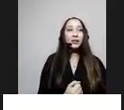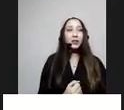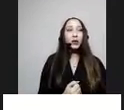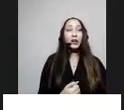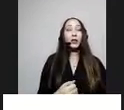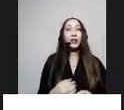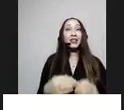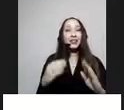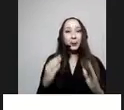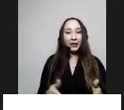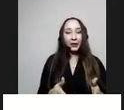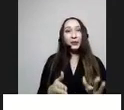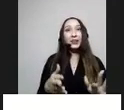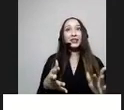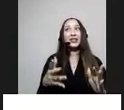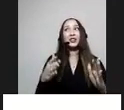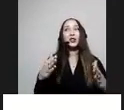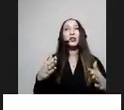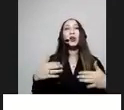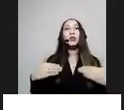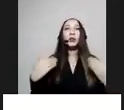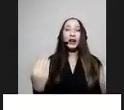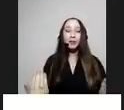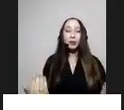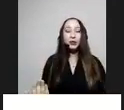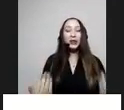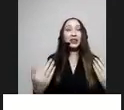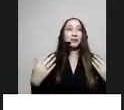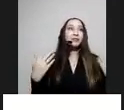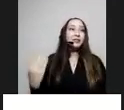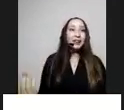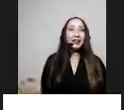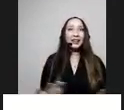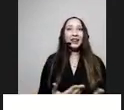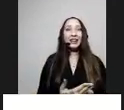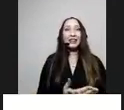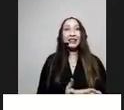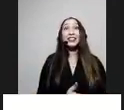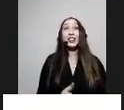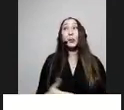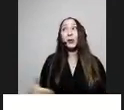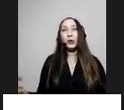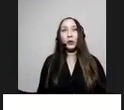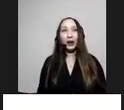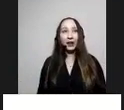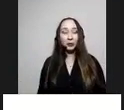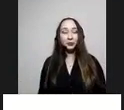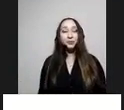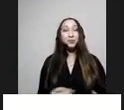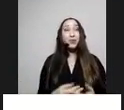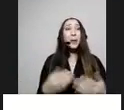nuestra atención y lo dirige hacia ese peligro. Y si eso no lo controlamos, se genera este estrés